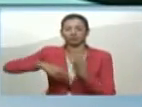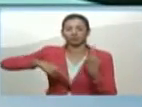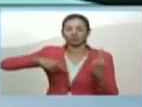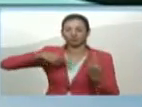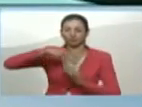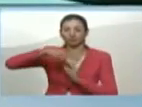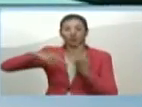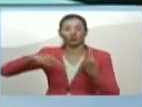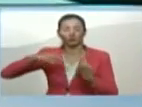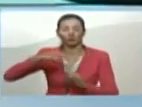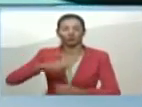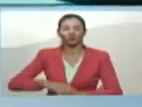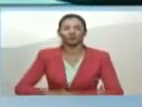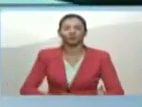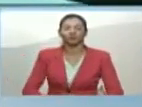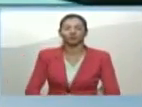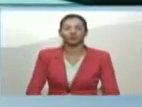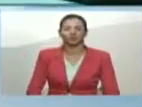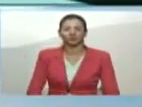revolución